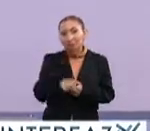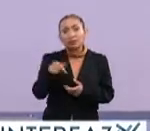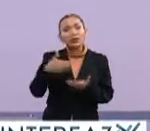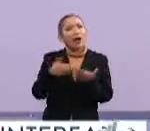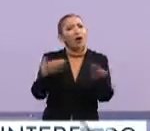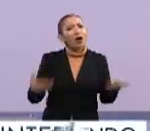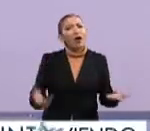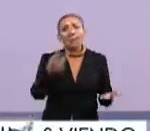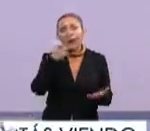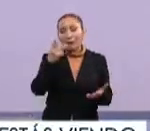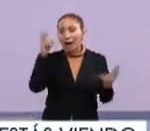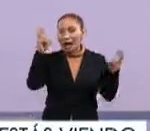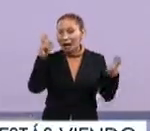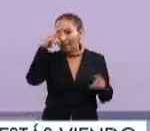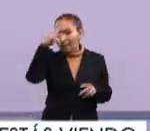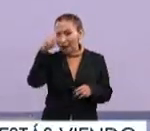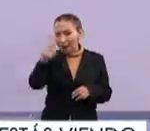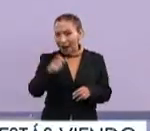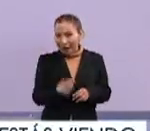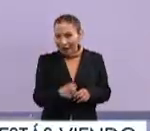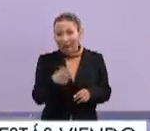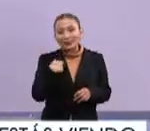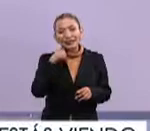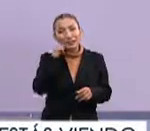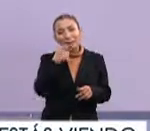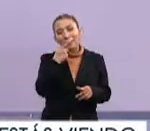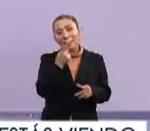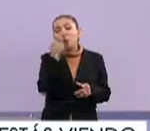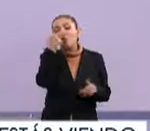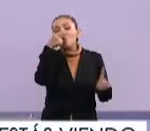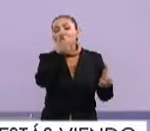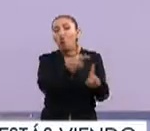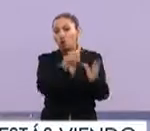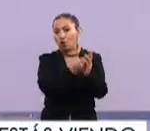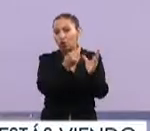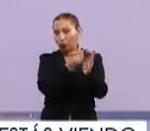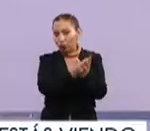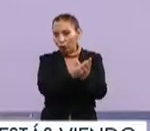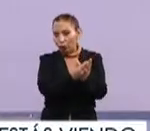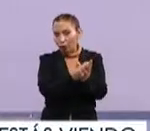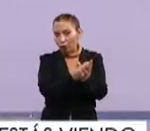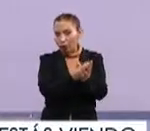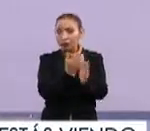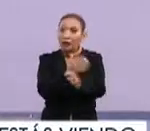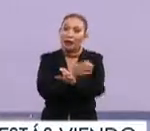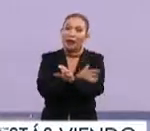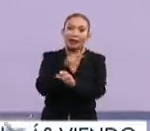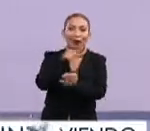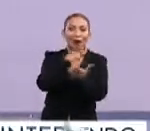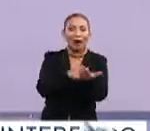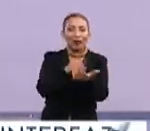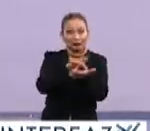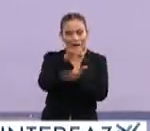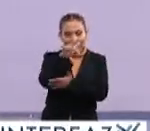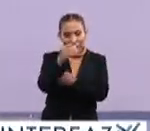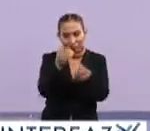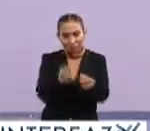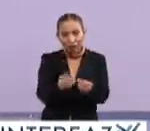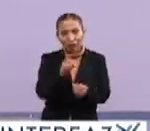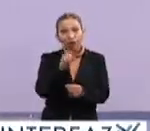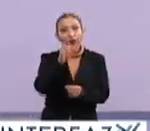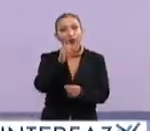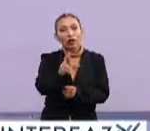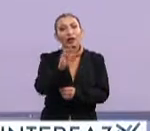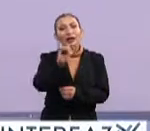en esta ocasión, para hablar de México X y por supuesto siempre hablamos de un curso en especial, nos acompaña en el estudio y le agradecemos mucho el